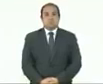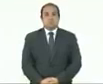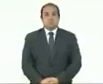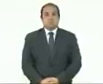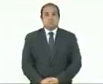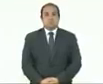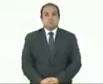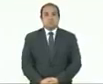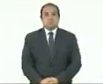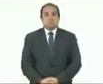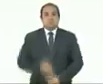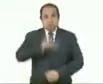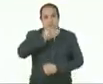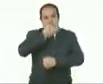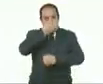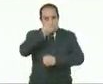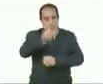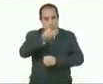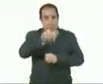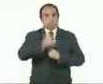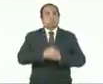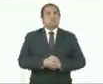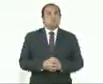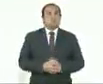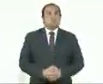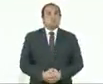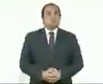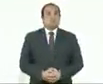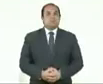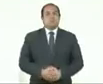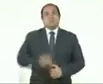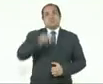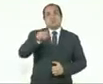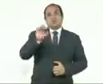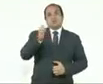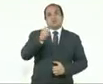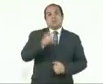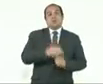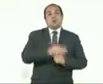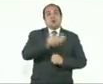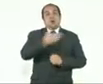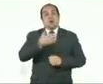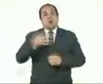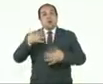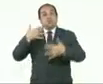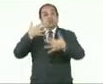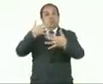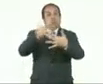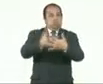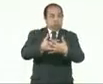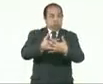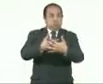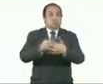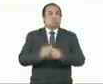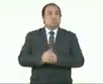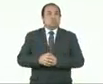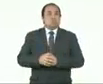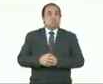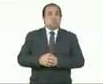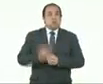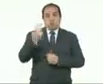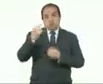Informo que del 18 de enero a la fecha de este